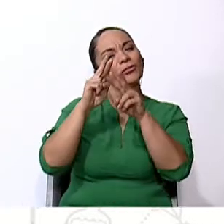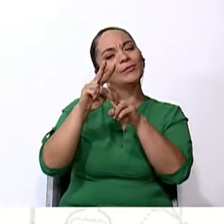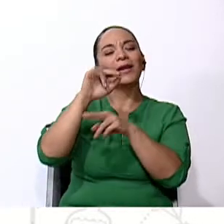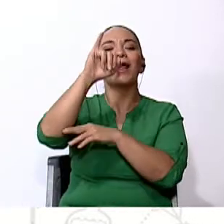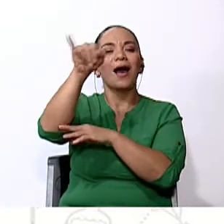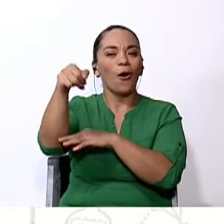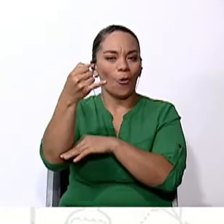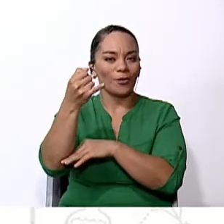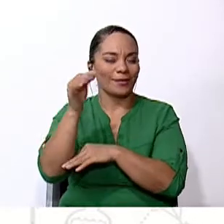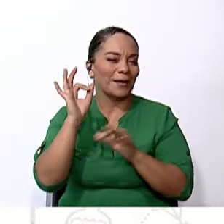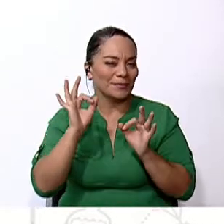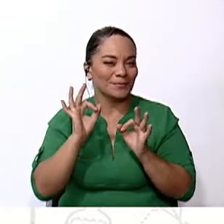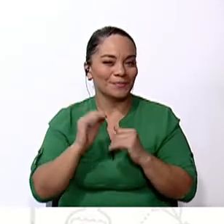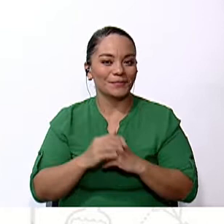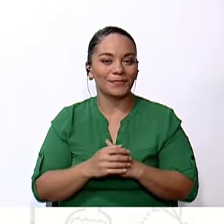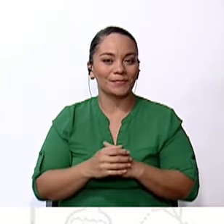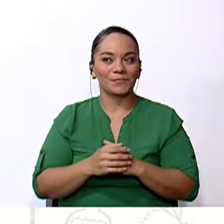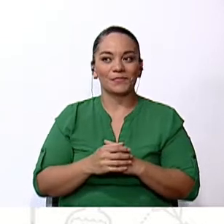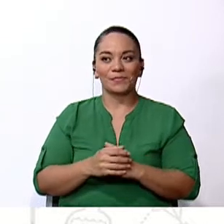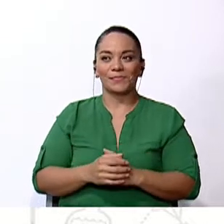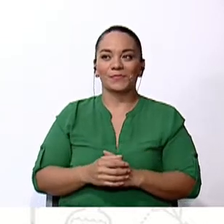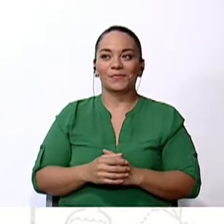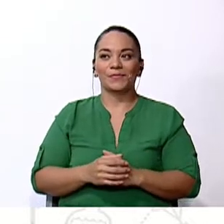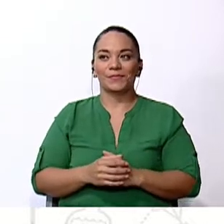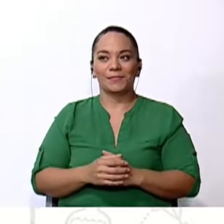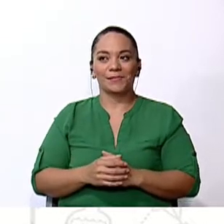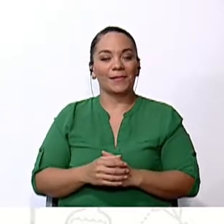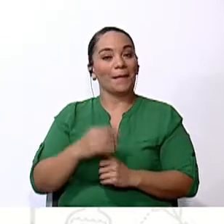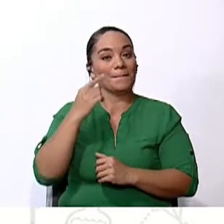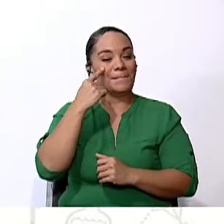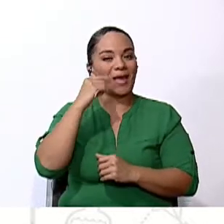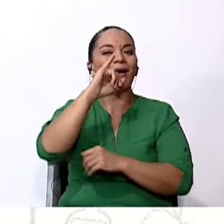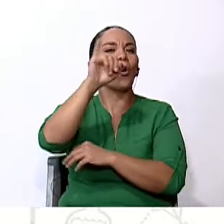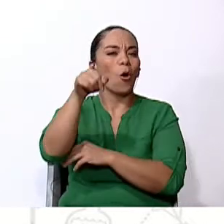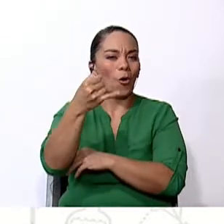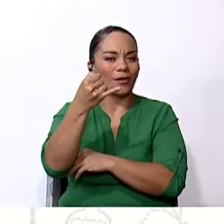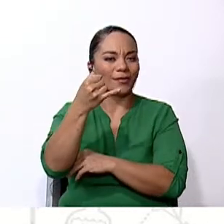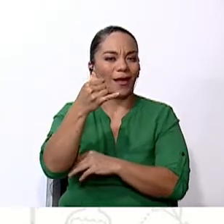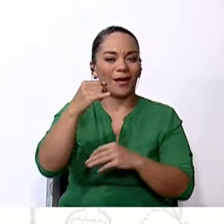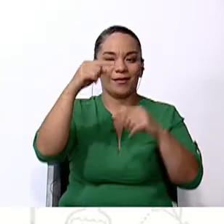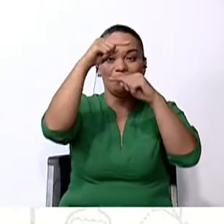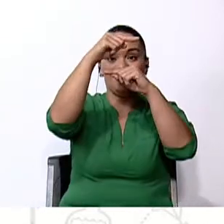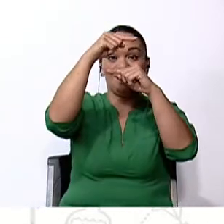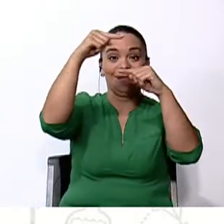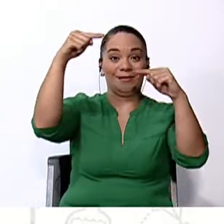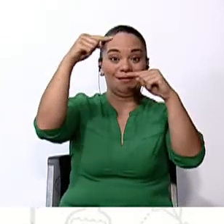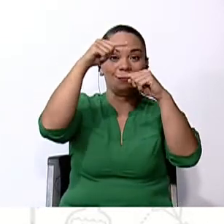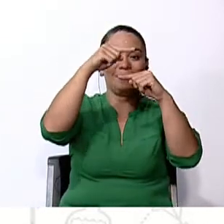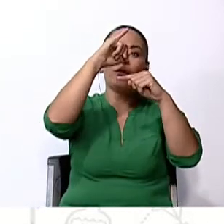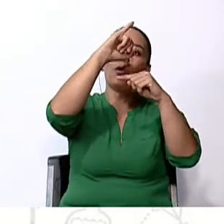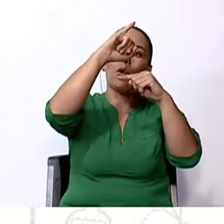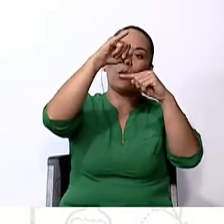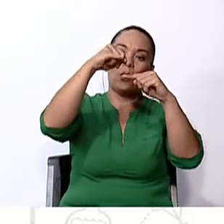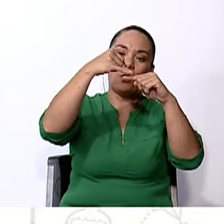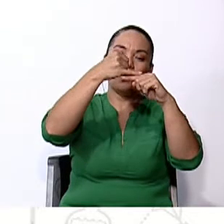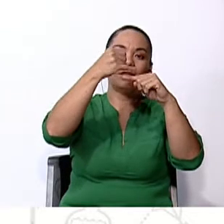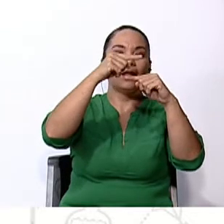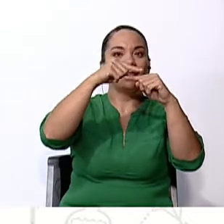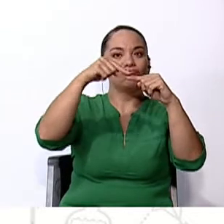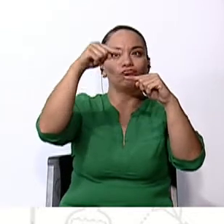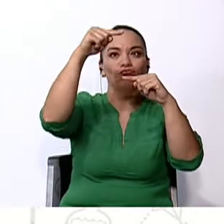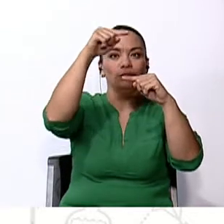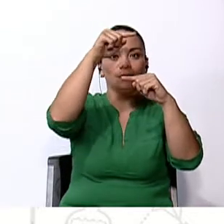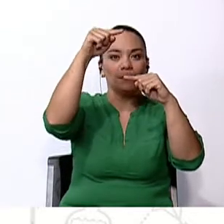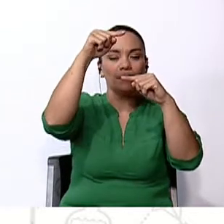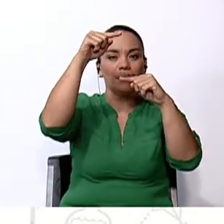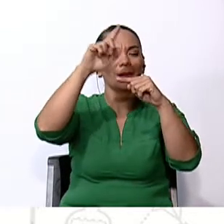¿les parece? Muy bien. La mayúscula de arriba hacia abajo en el renglón. Pero la J